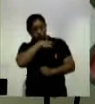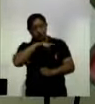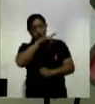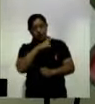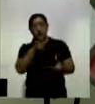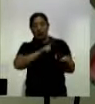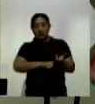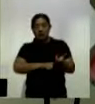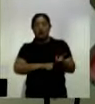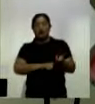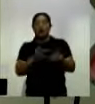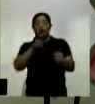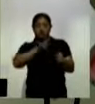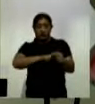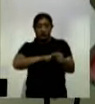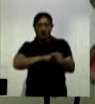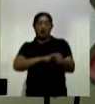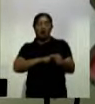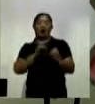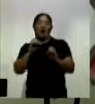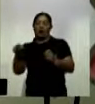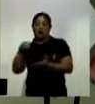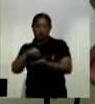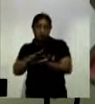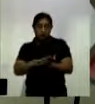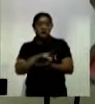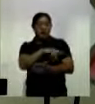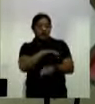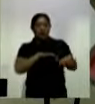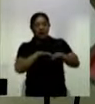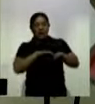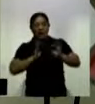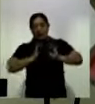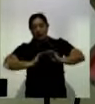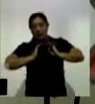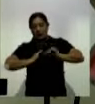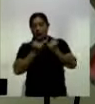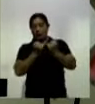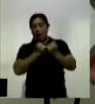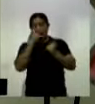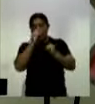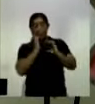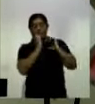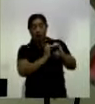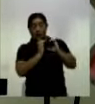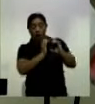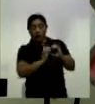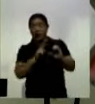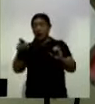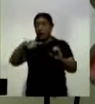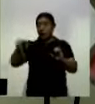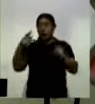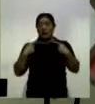del Instituto Mexicano del Seguro Social trabajen en las mejores condiciones de seguridad y evitar